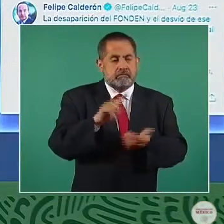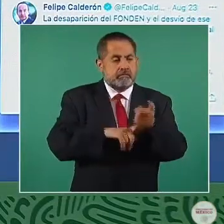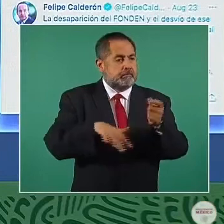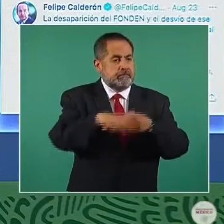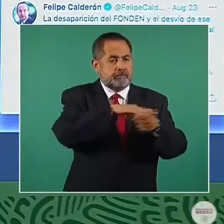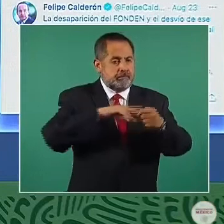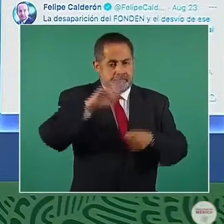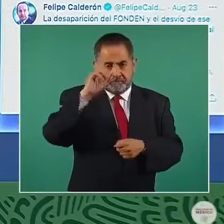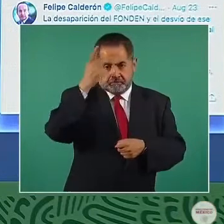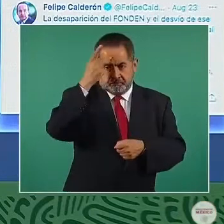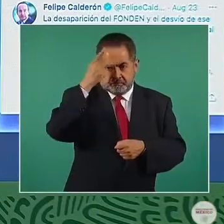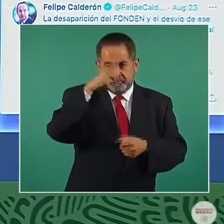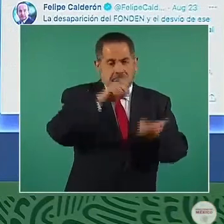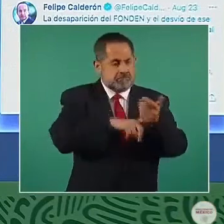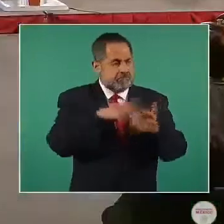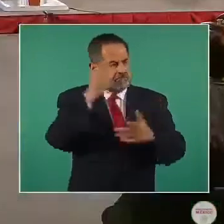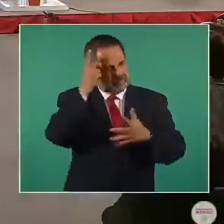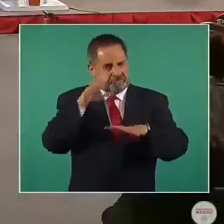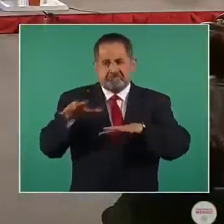Potosina,